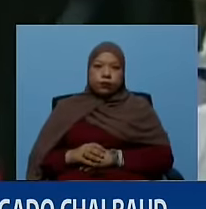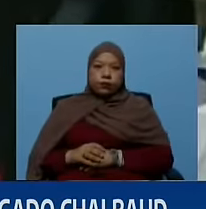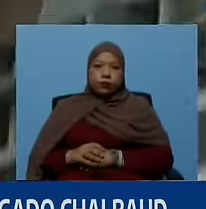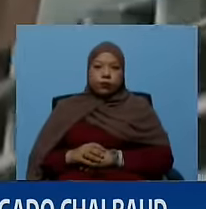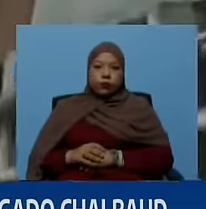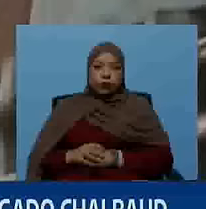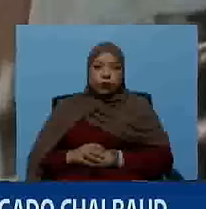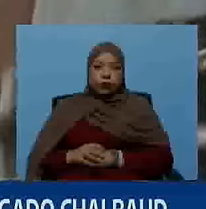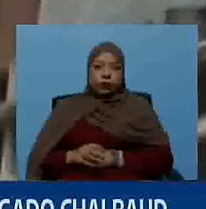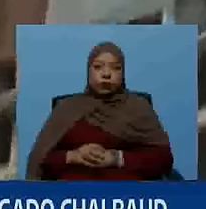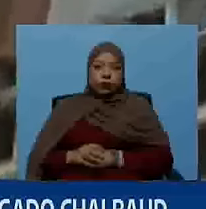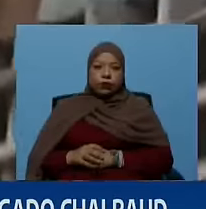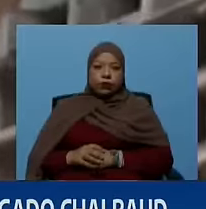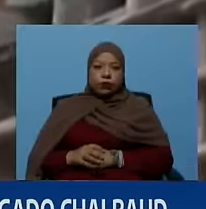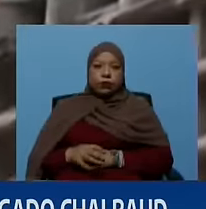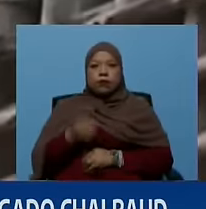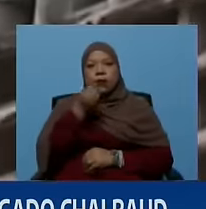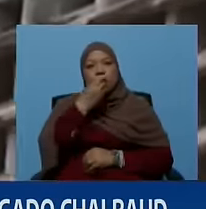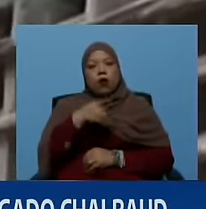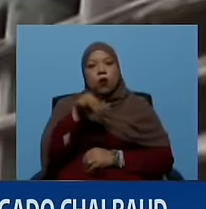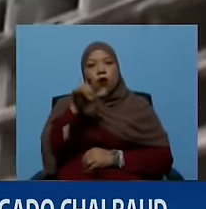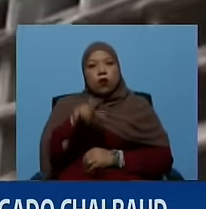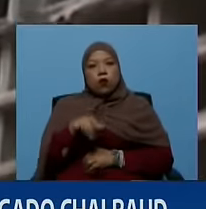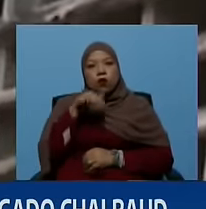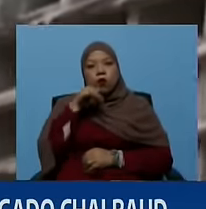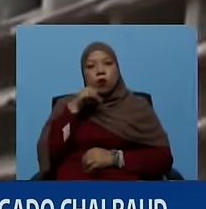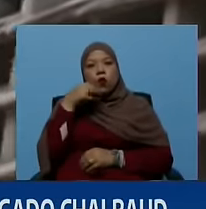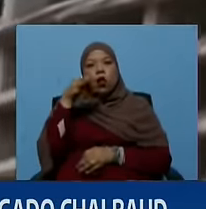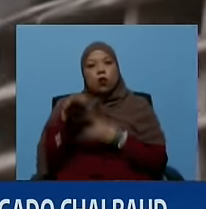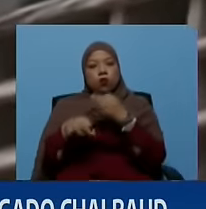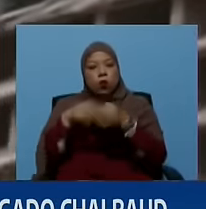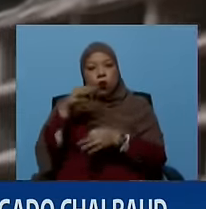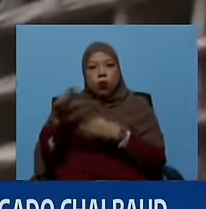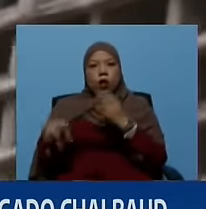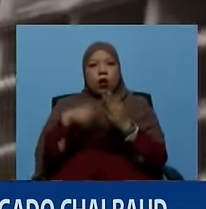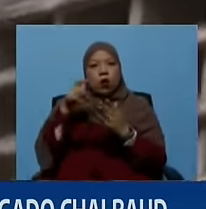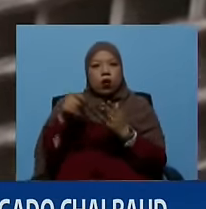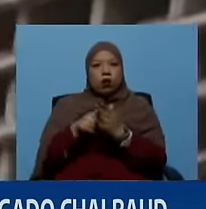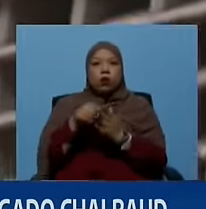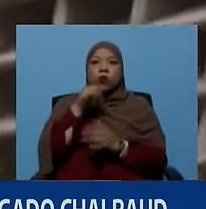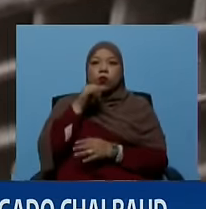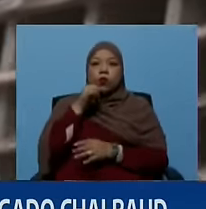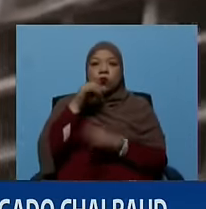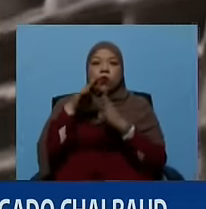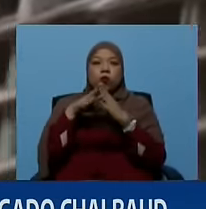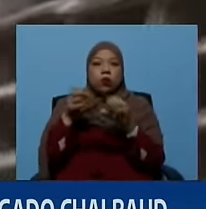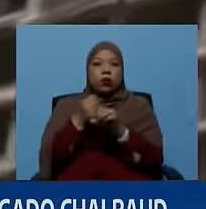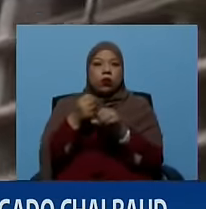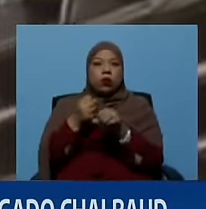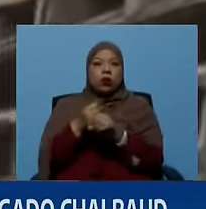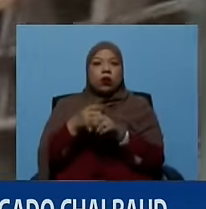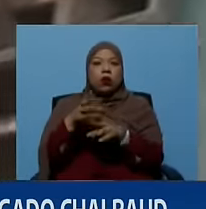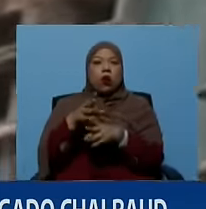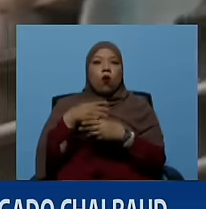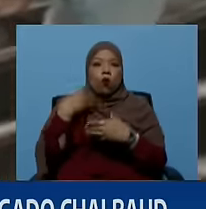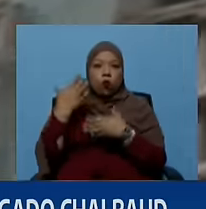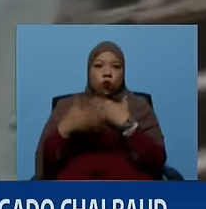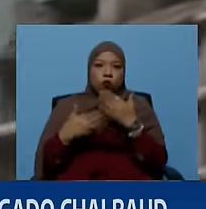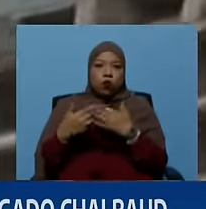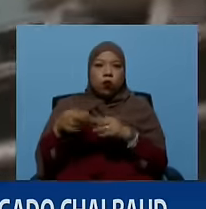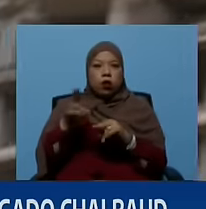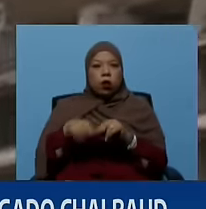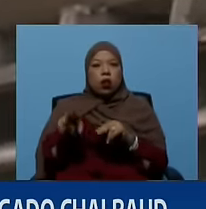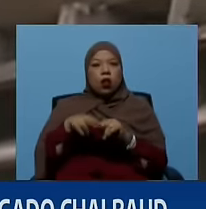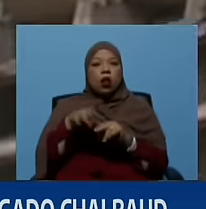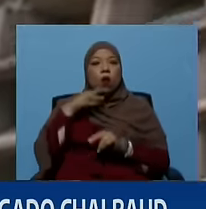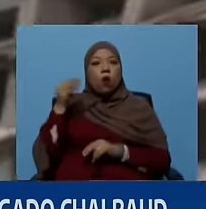gracias muy bien marixa una explicación general donde todos estamos comprometidos todos los niveles